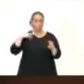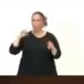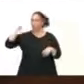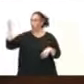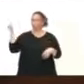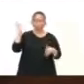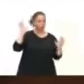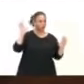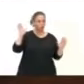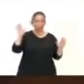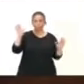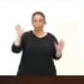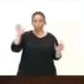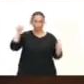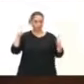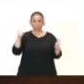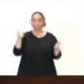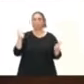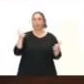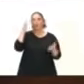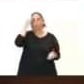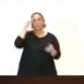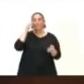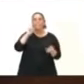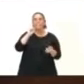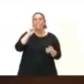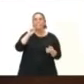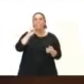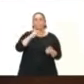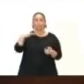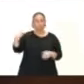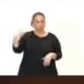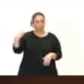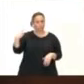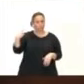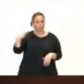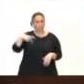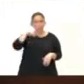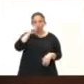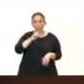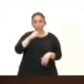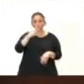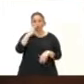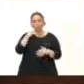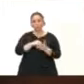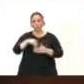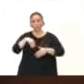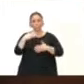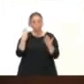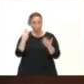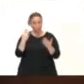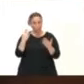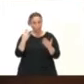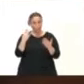te lo matice. Resoluciones de grado. En el año diciembre del 2019 había en Canarias 5,8